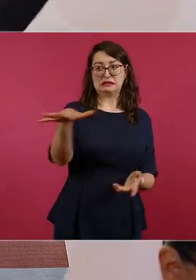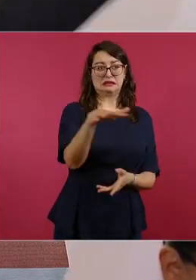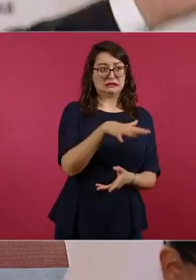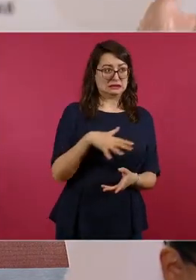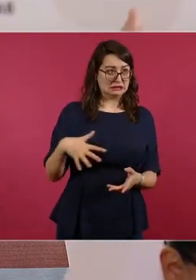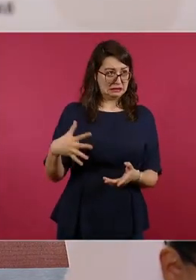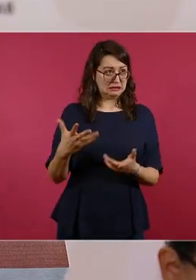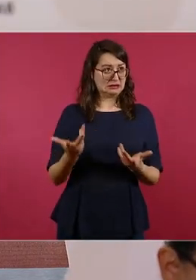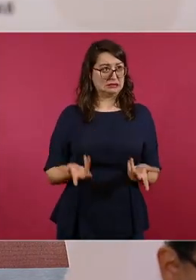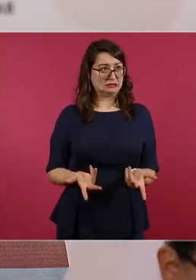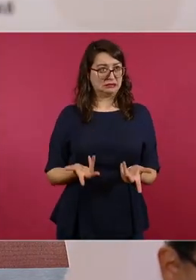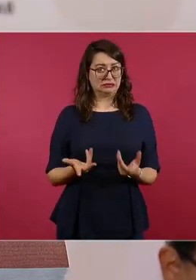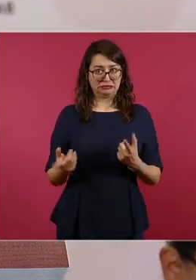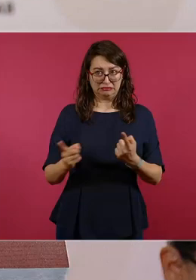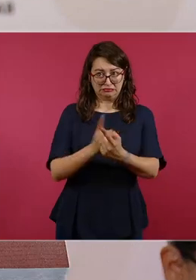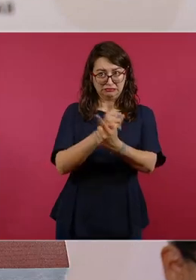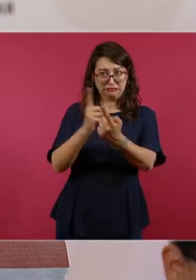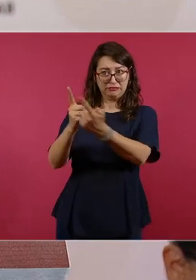superior al pueblo.